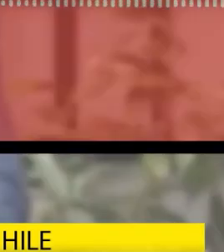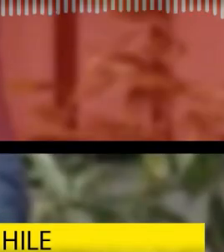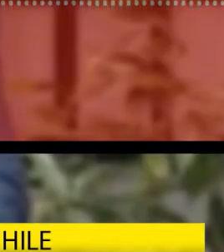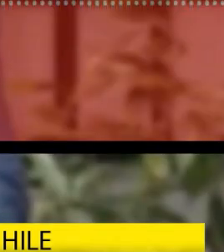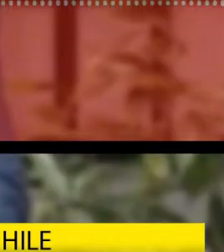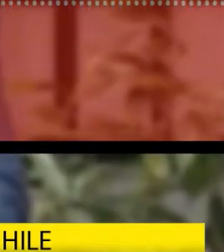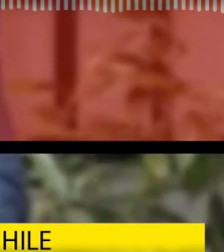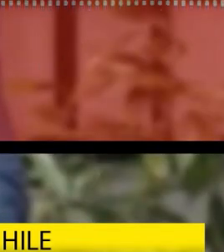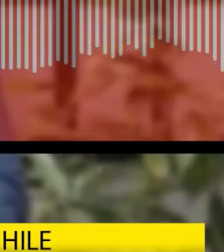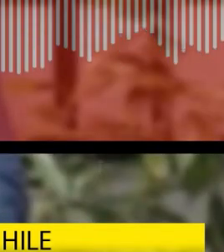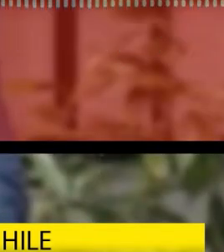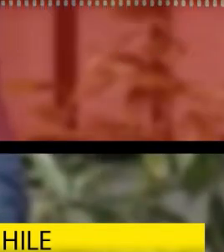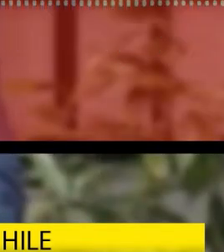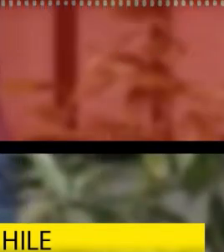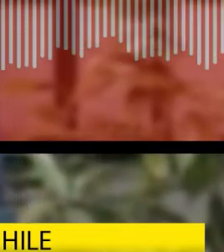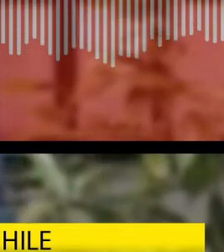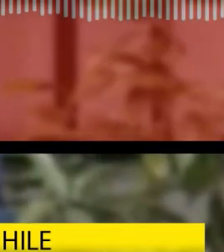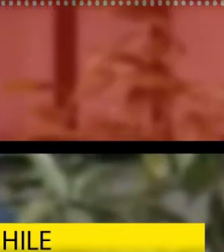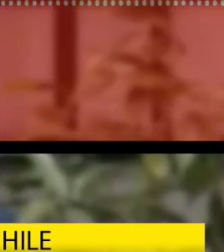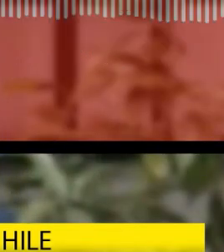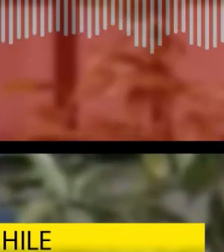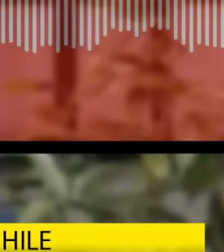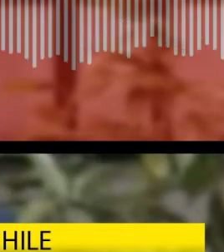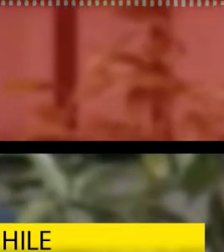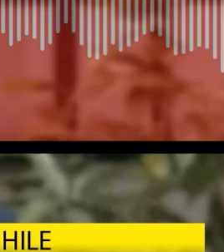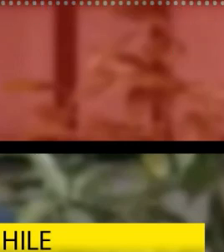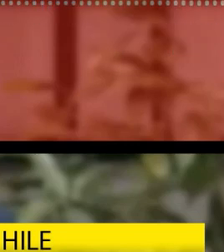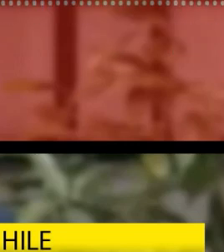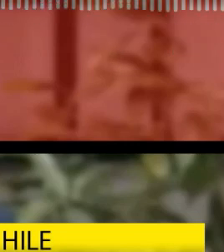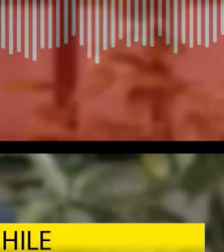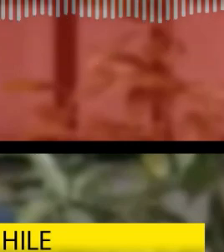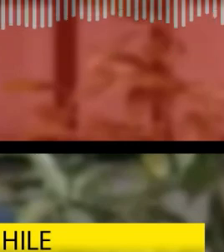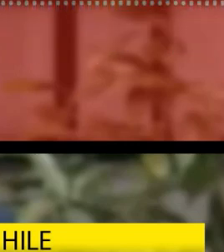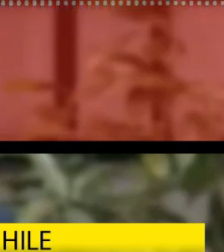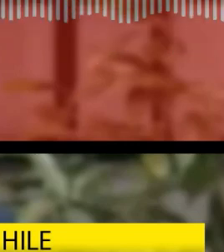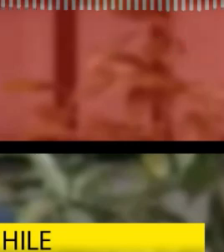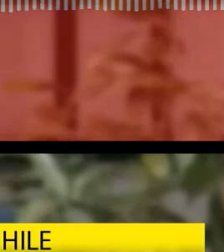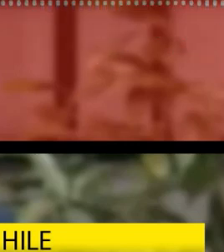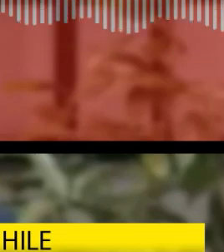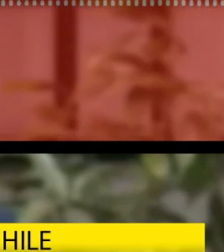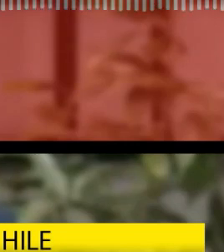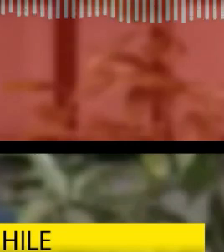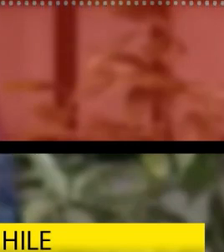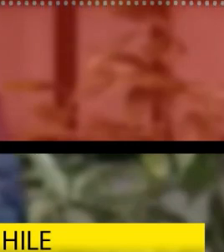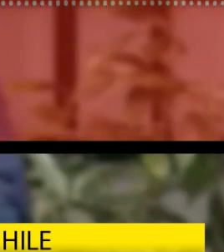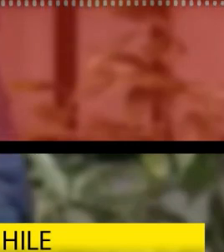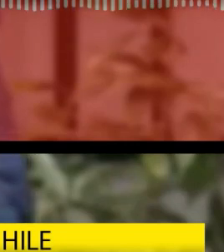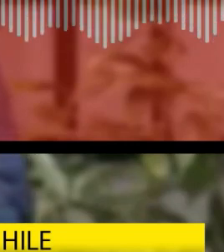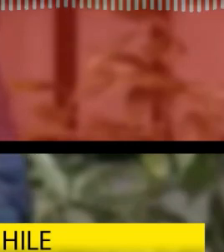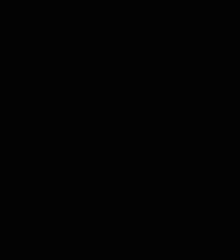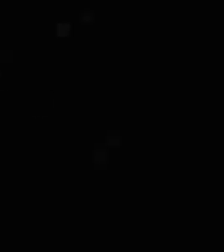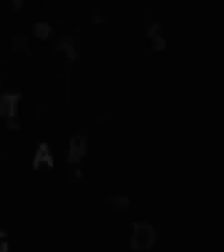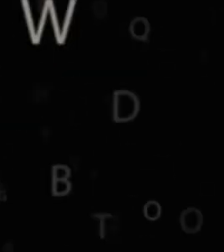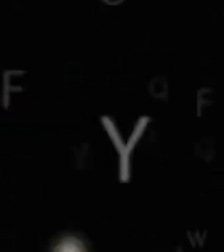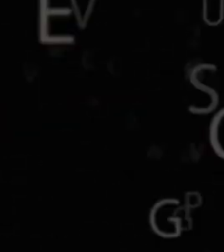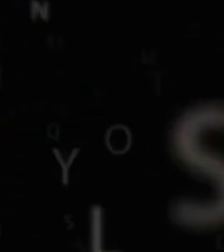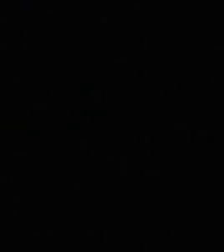Corte Suprema y del Consejo de Estado, hombres y mujeres. Bueno,